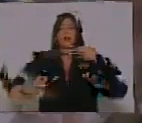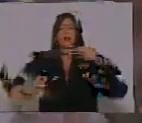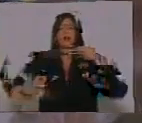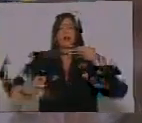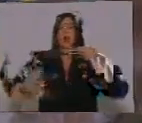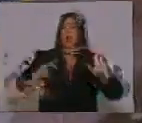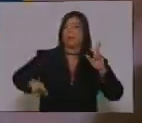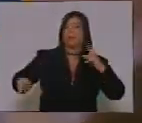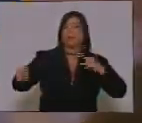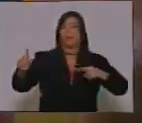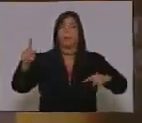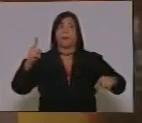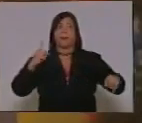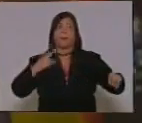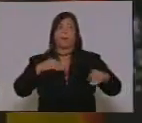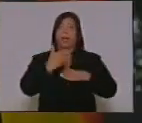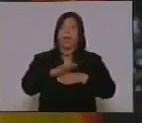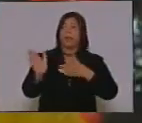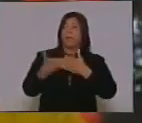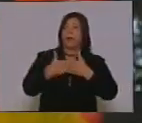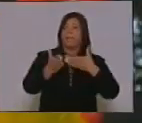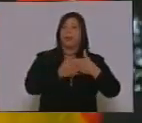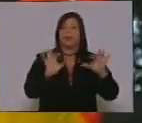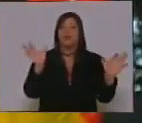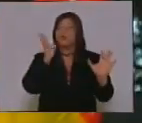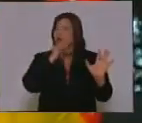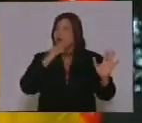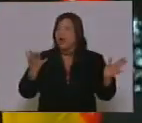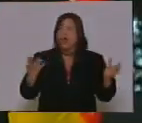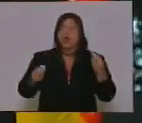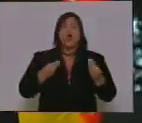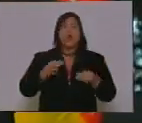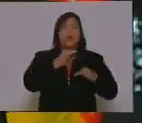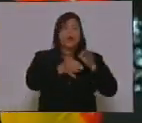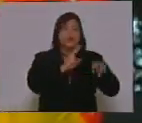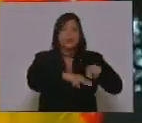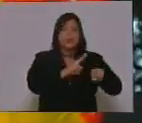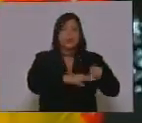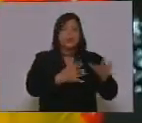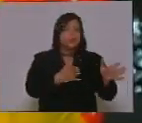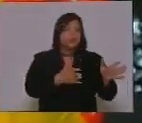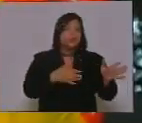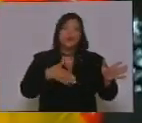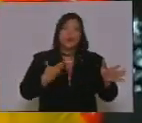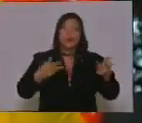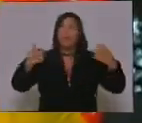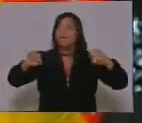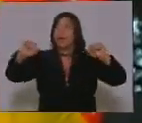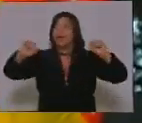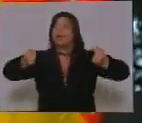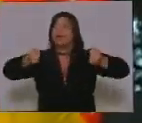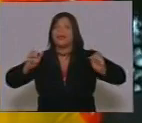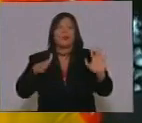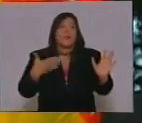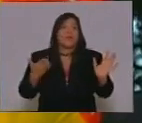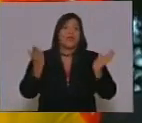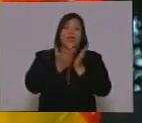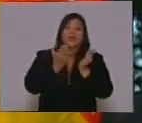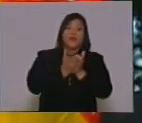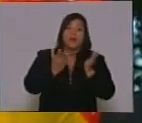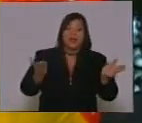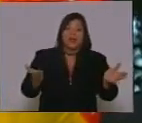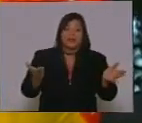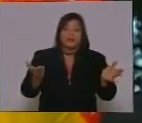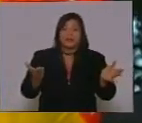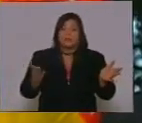ventaja de por qué una calle está trancada. ¿Cómo le explicas tú a un hijo que él no puede ir a un parque o a una escuela,